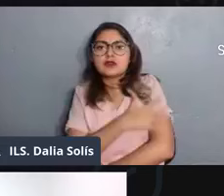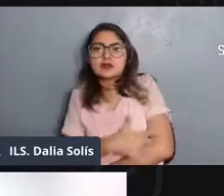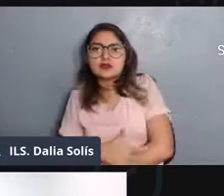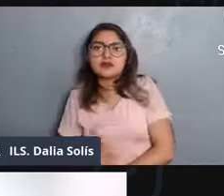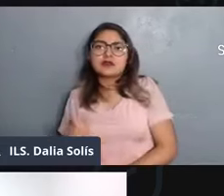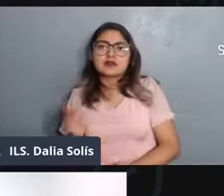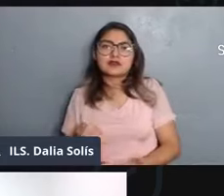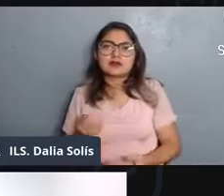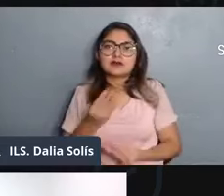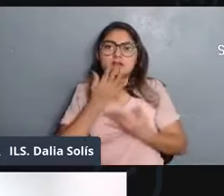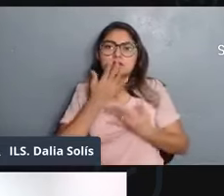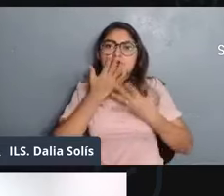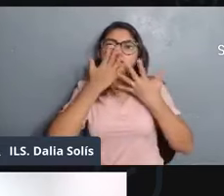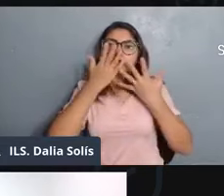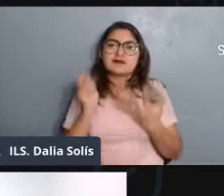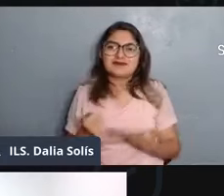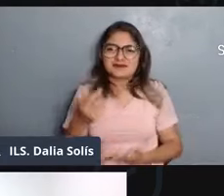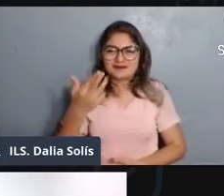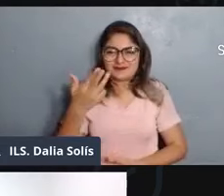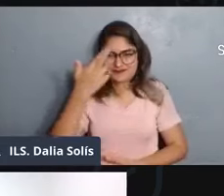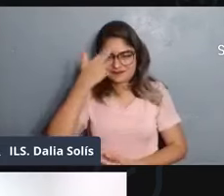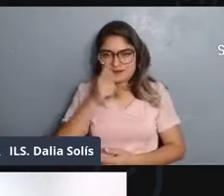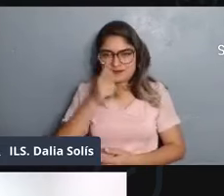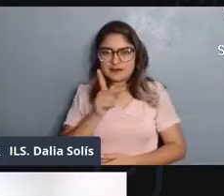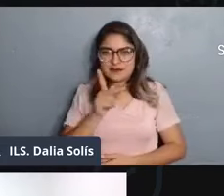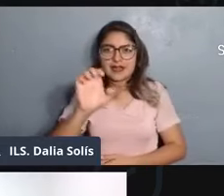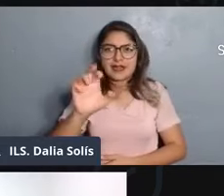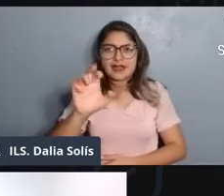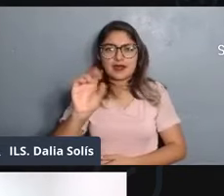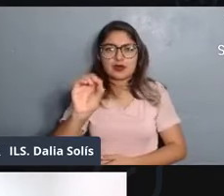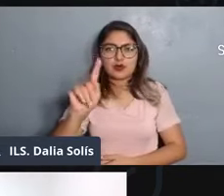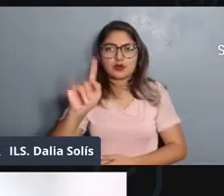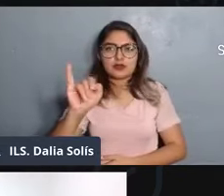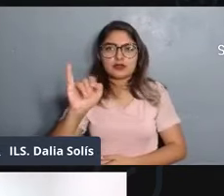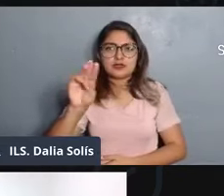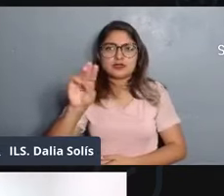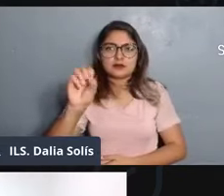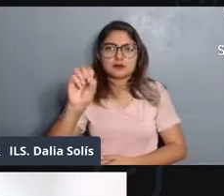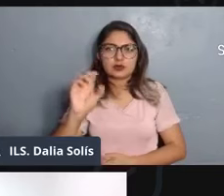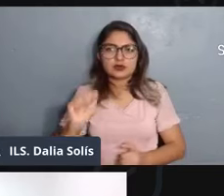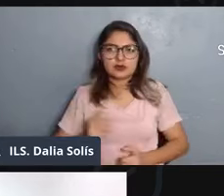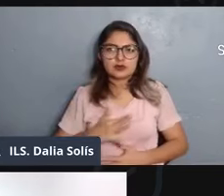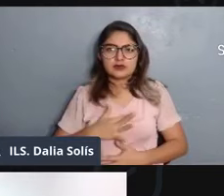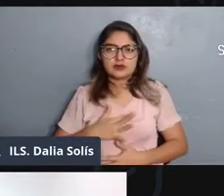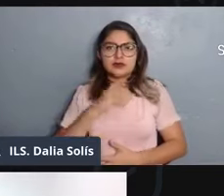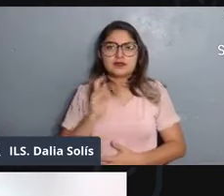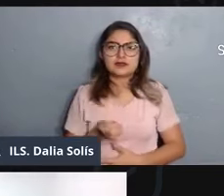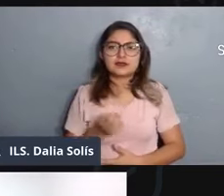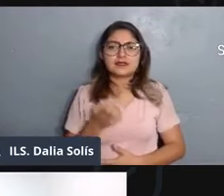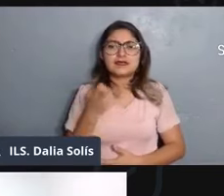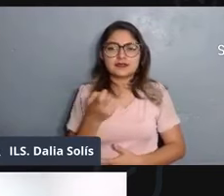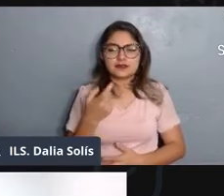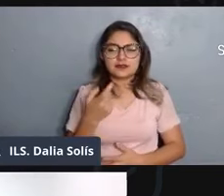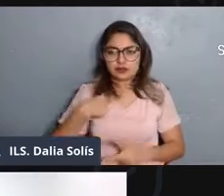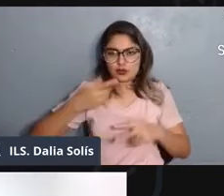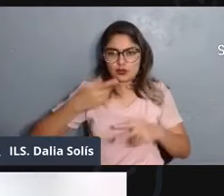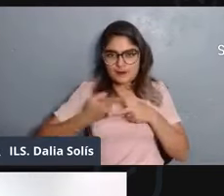es justamente con el que voy a iniciar, es las sensaciones agradables de mi cuerpo. ¿Dónde